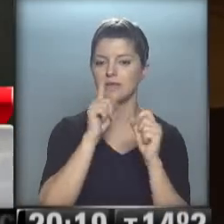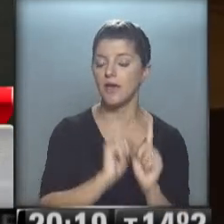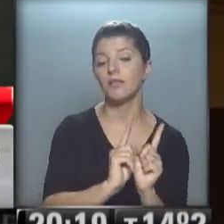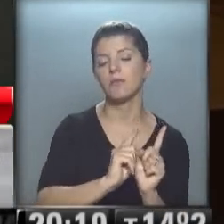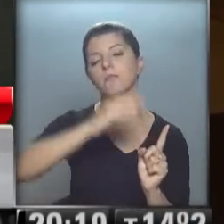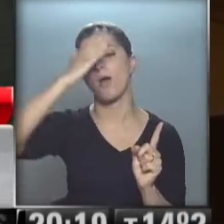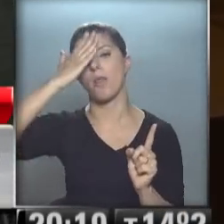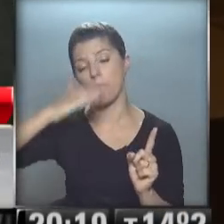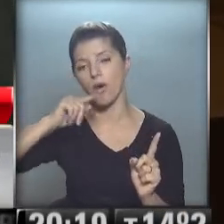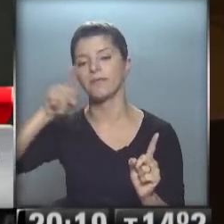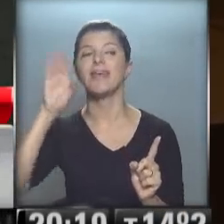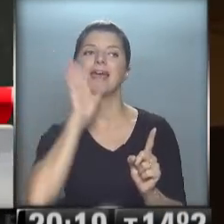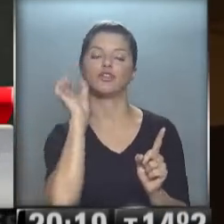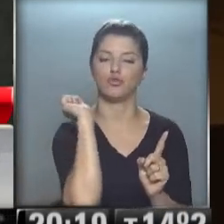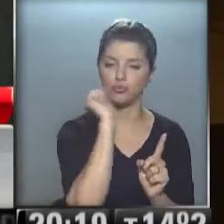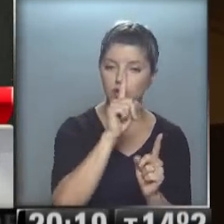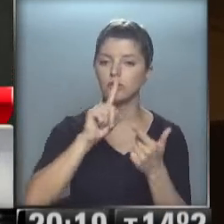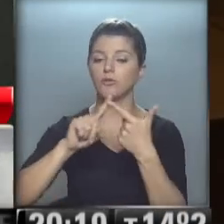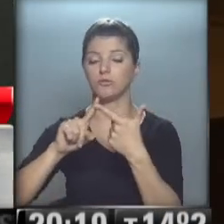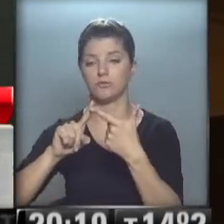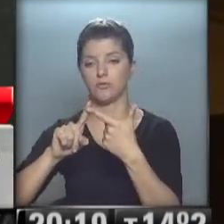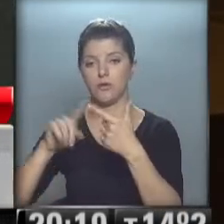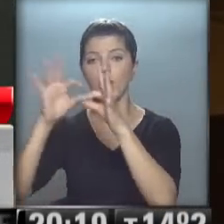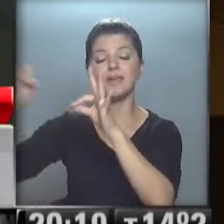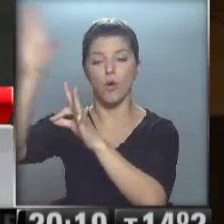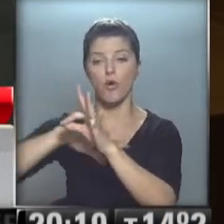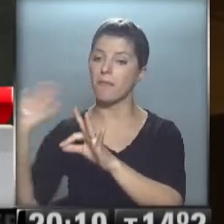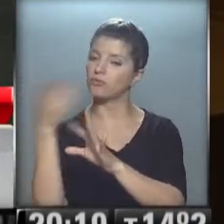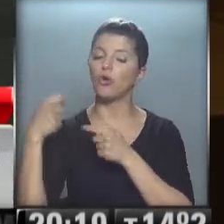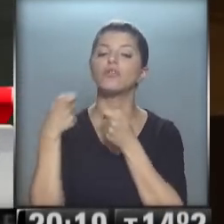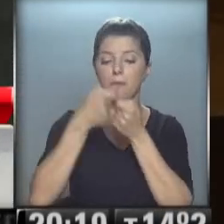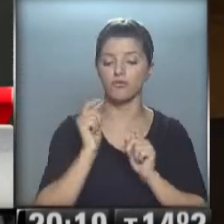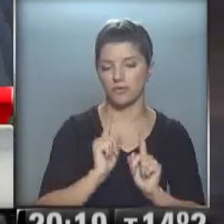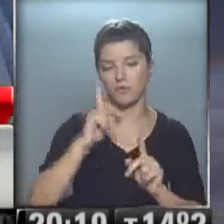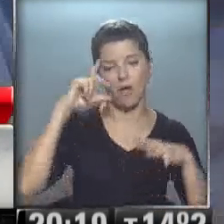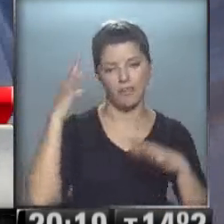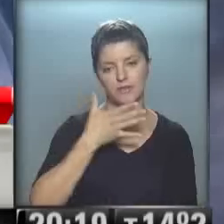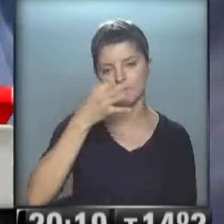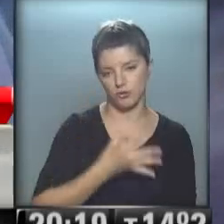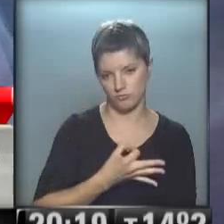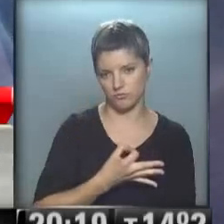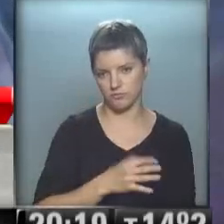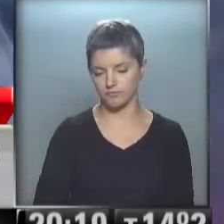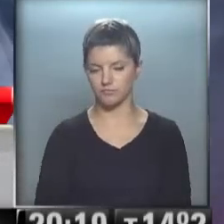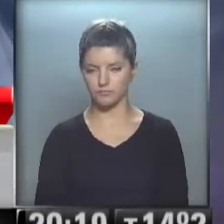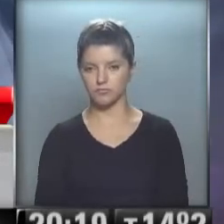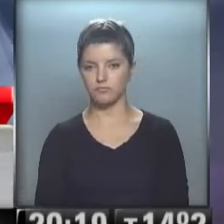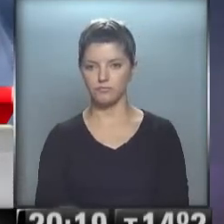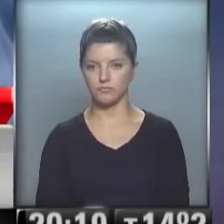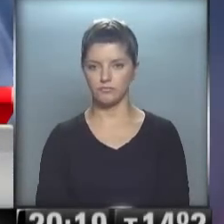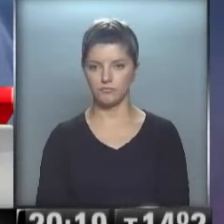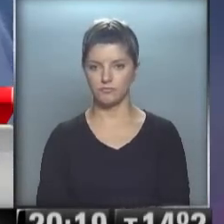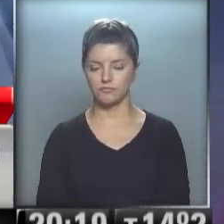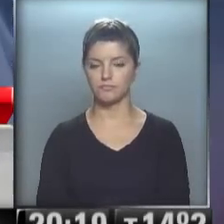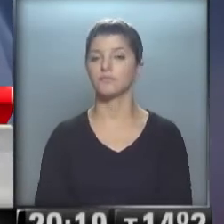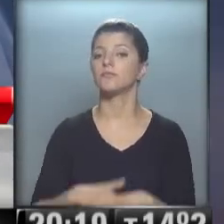apoyada tanto por los Estados Unidos como por los países europeos. Marta. Sí,